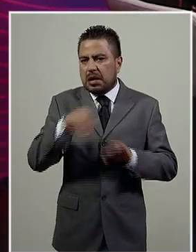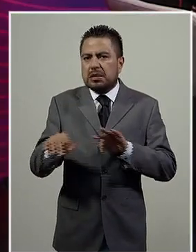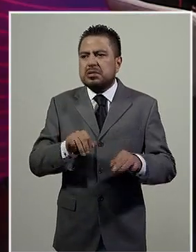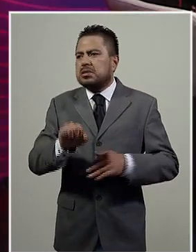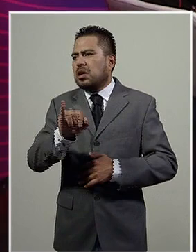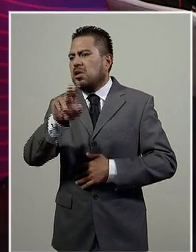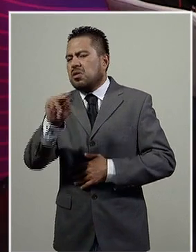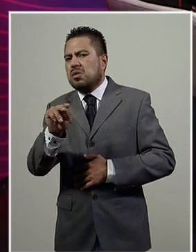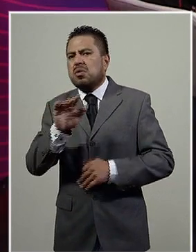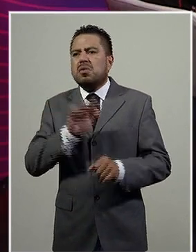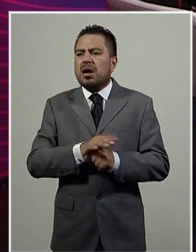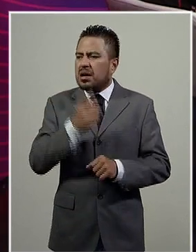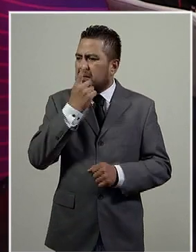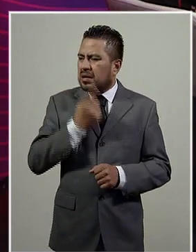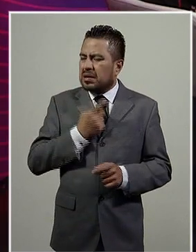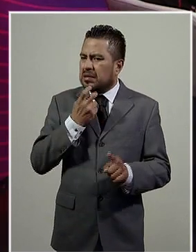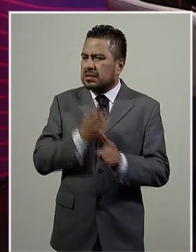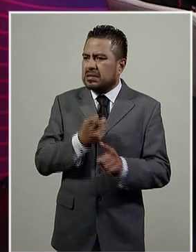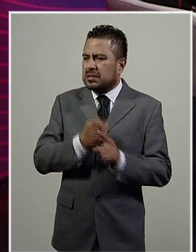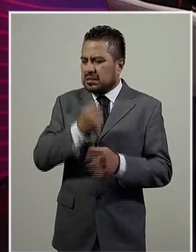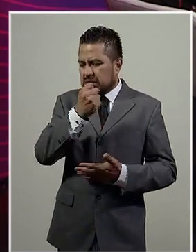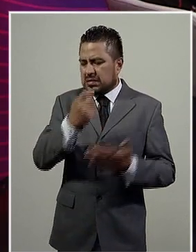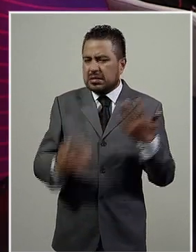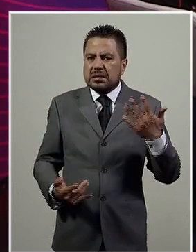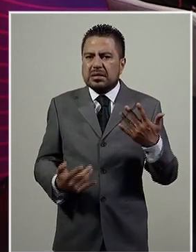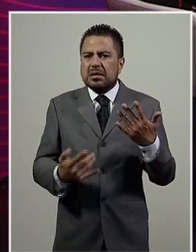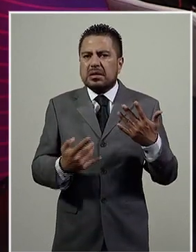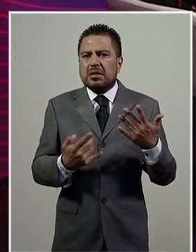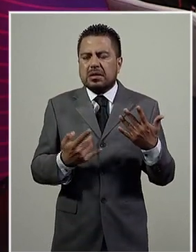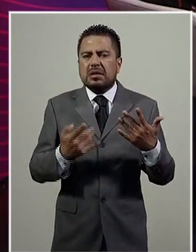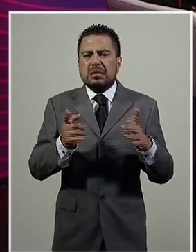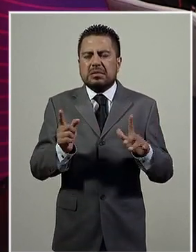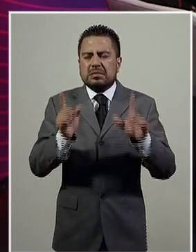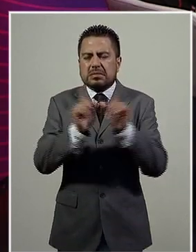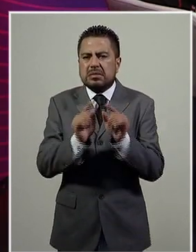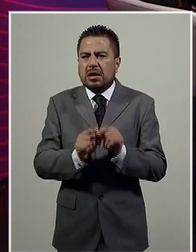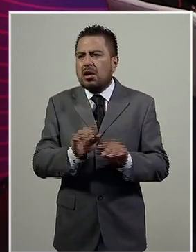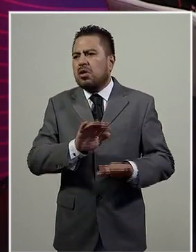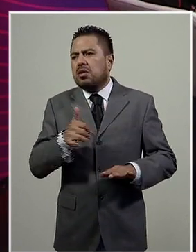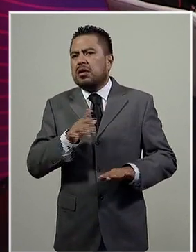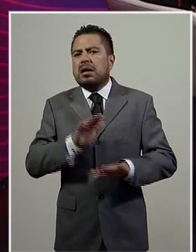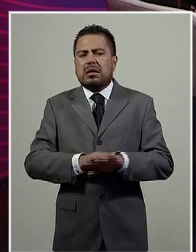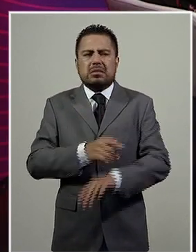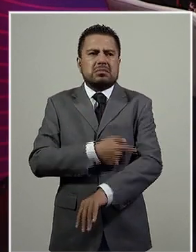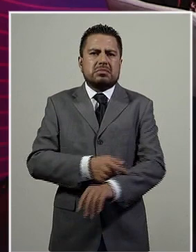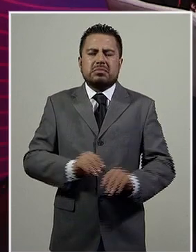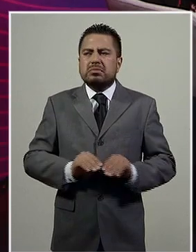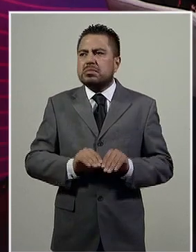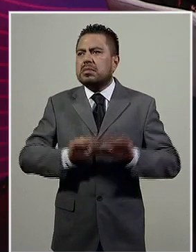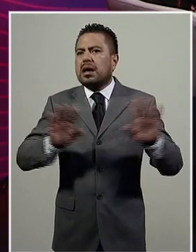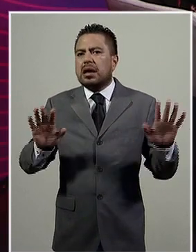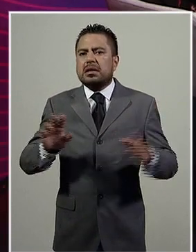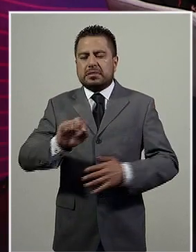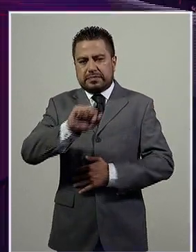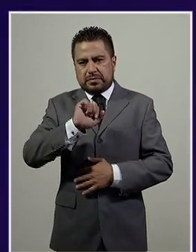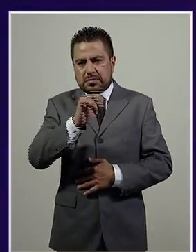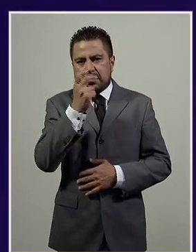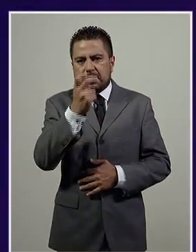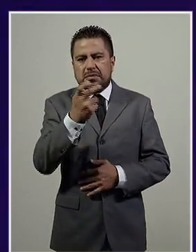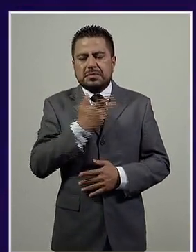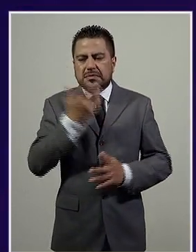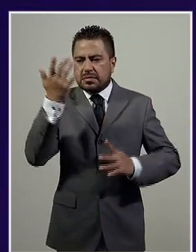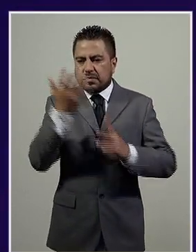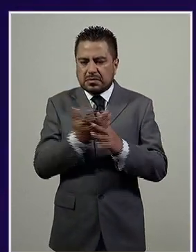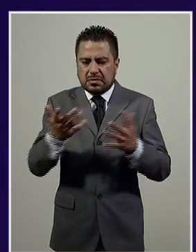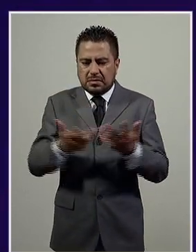quién no. Exacto. ¿Qué nos puedes decir de esto? De estos sesgos, unos implícitos, otros explícitos, ¿no? Sí, de hecho hay ya como una